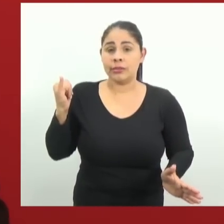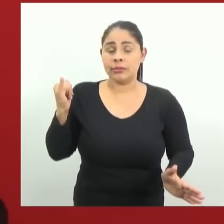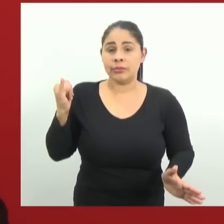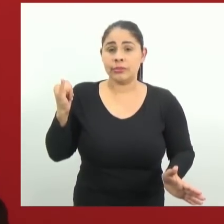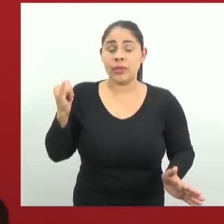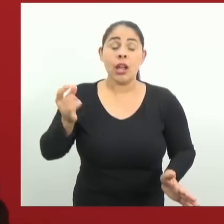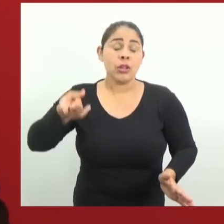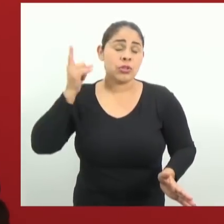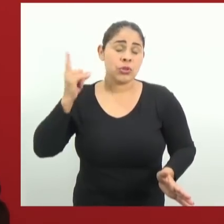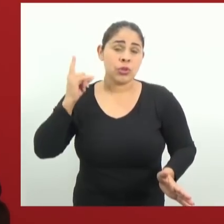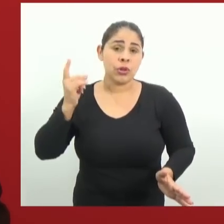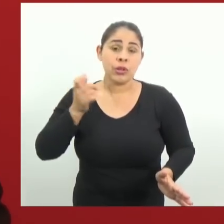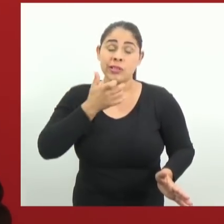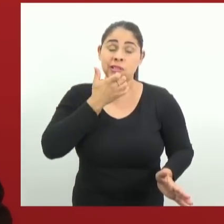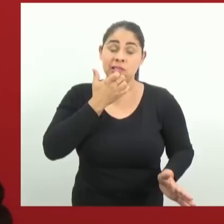Solo